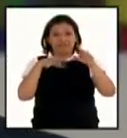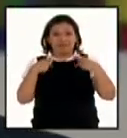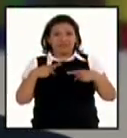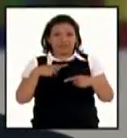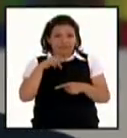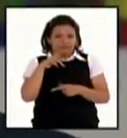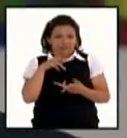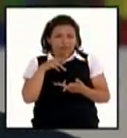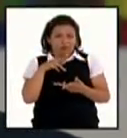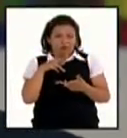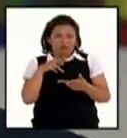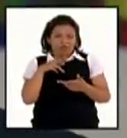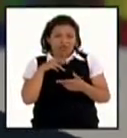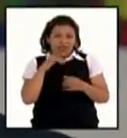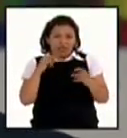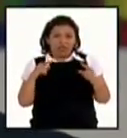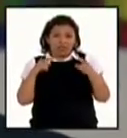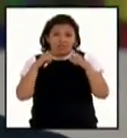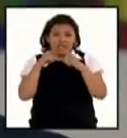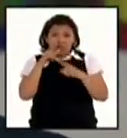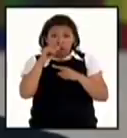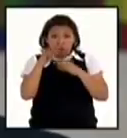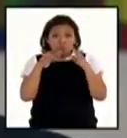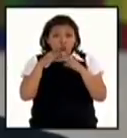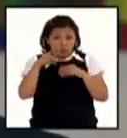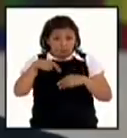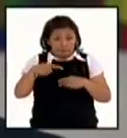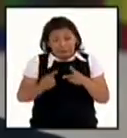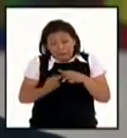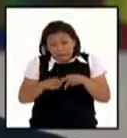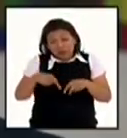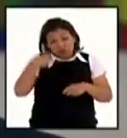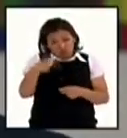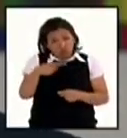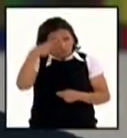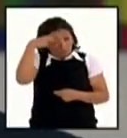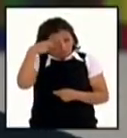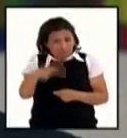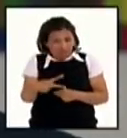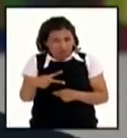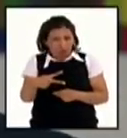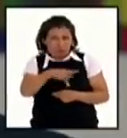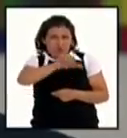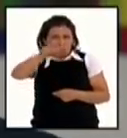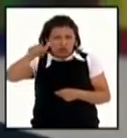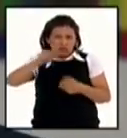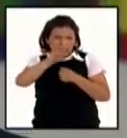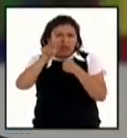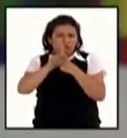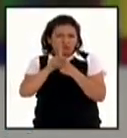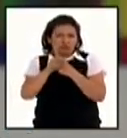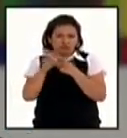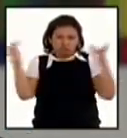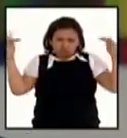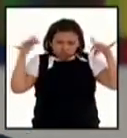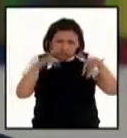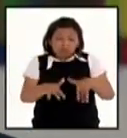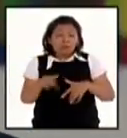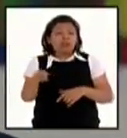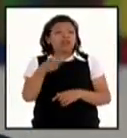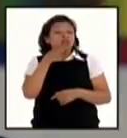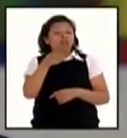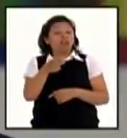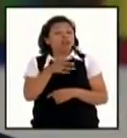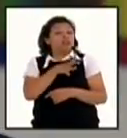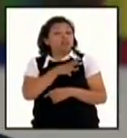Iglesia de la Luz del Mundo es una iglesia mexicana, surgida aquí, con su sede en Guadalajara. Y por ejemplo, les negaron el